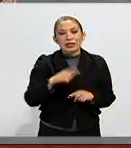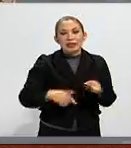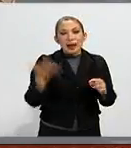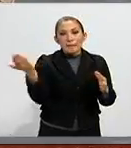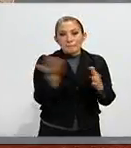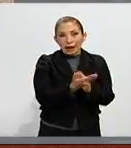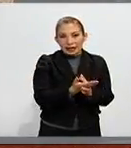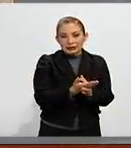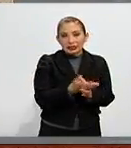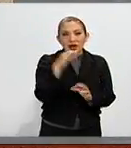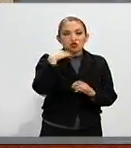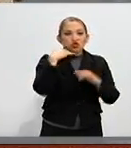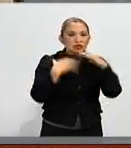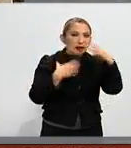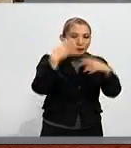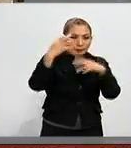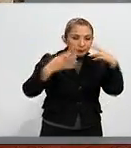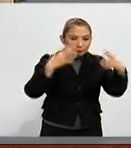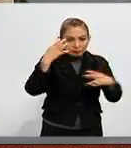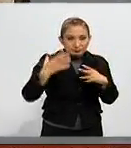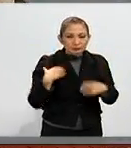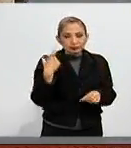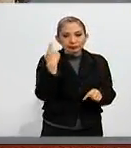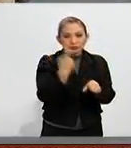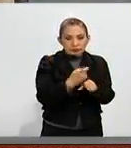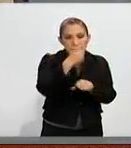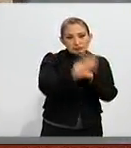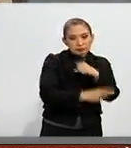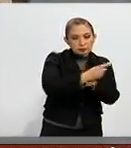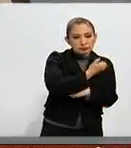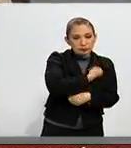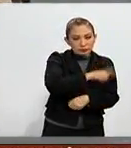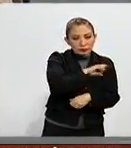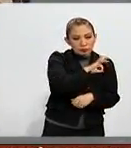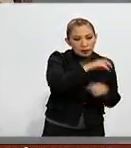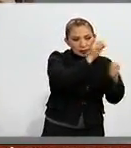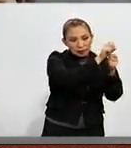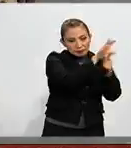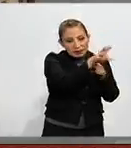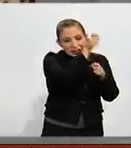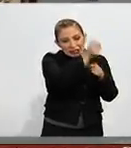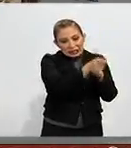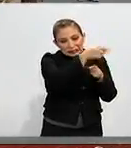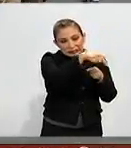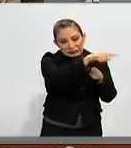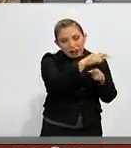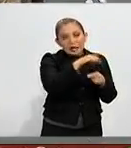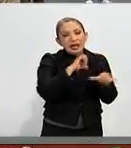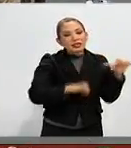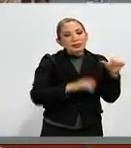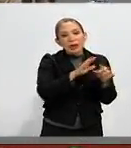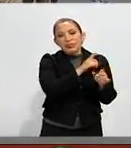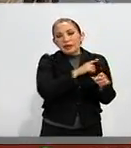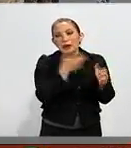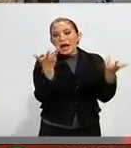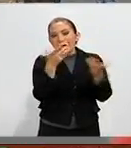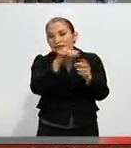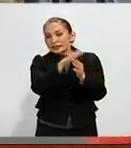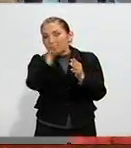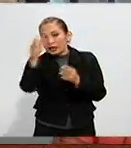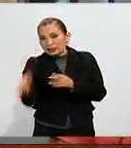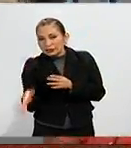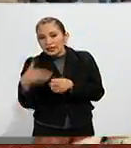fase de contaminación, primero los daños a la salud que pueden tener la población y las acciones que deberán